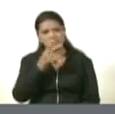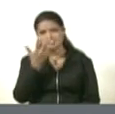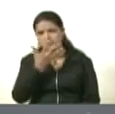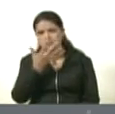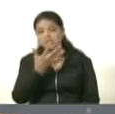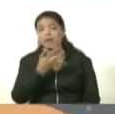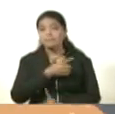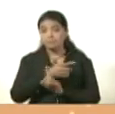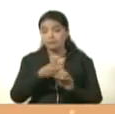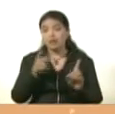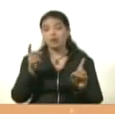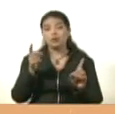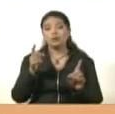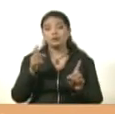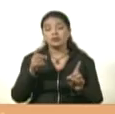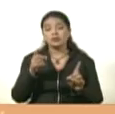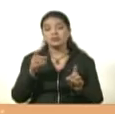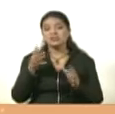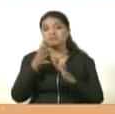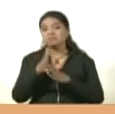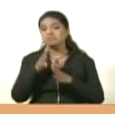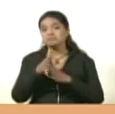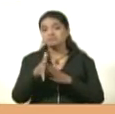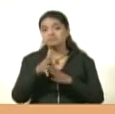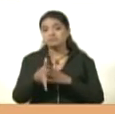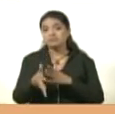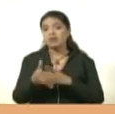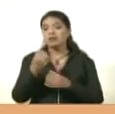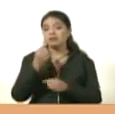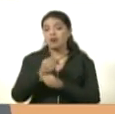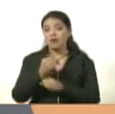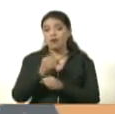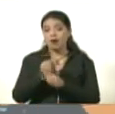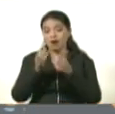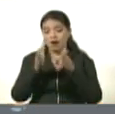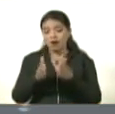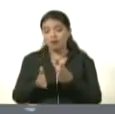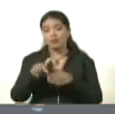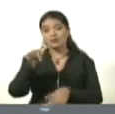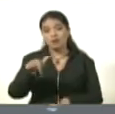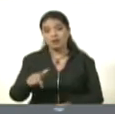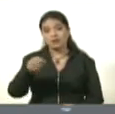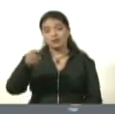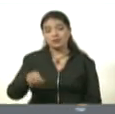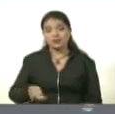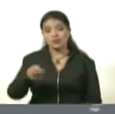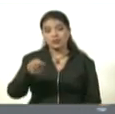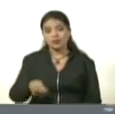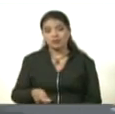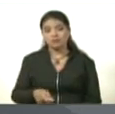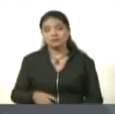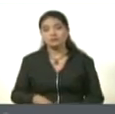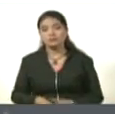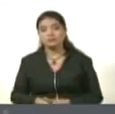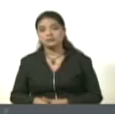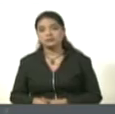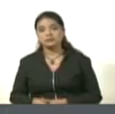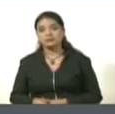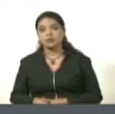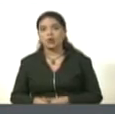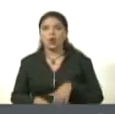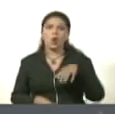puede percibir, pero no se ve. Eso ocurrió cuando estaban trabajadores de esta institución